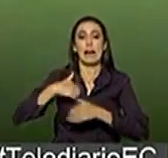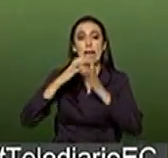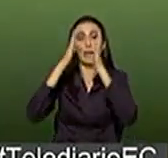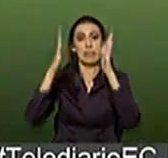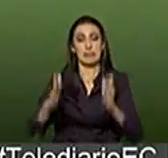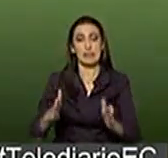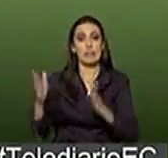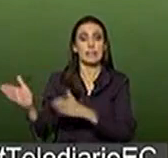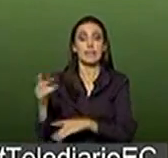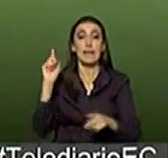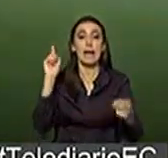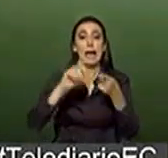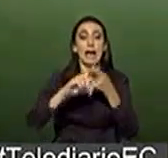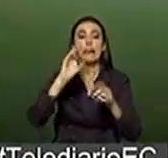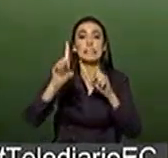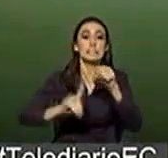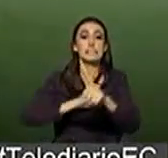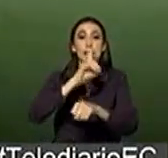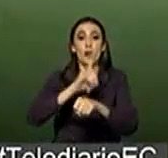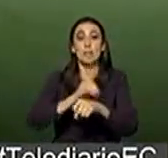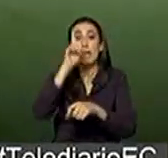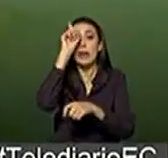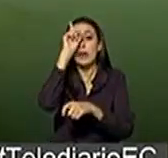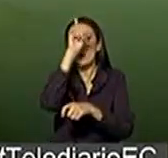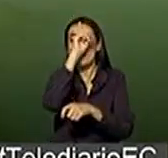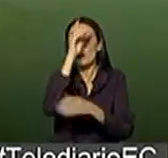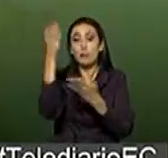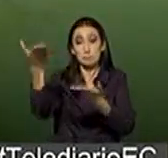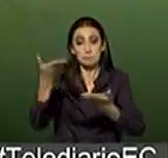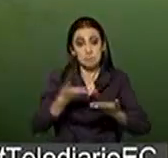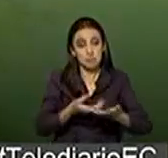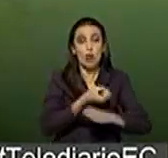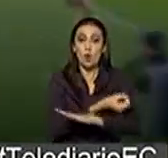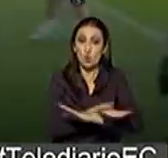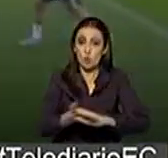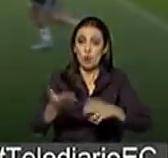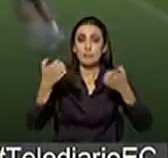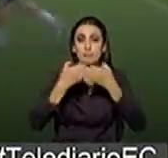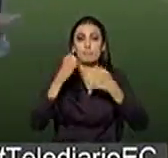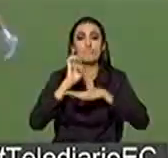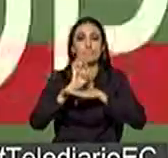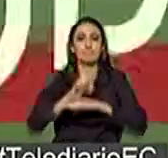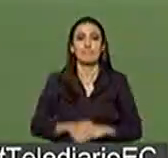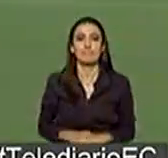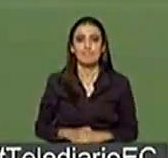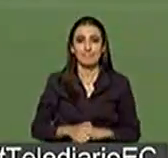el ex director técnico del real madrid sería la opción para la tricolor